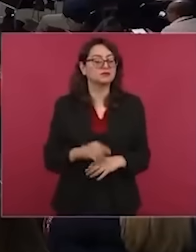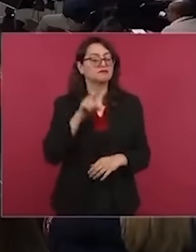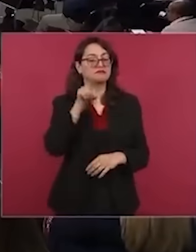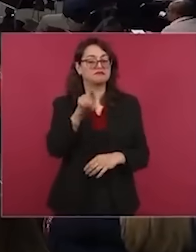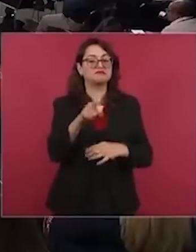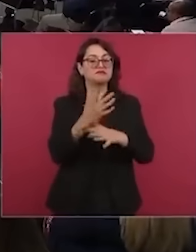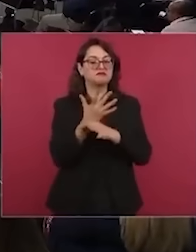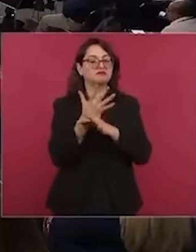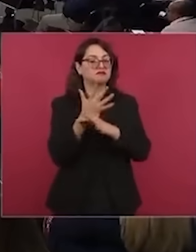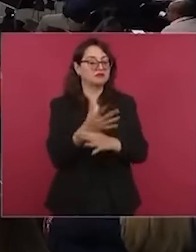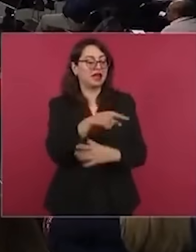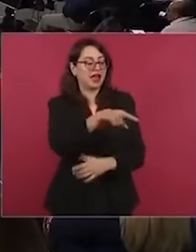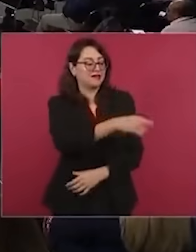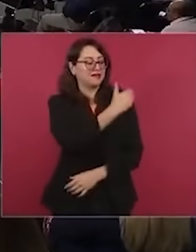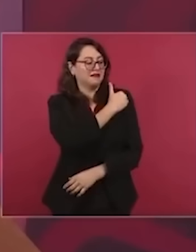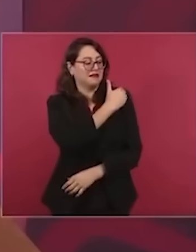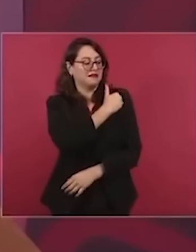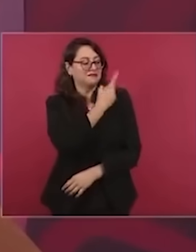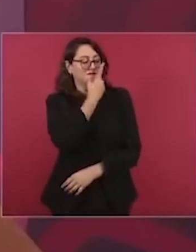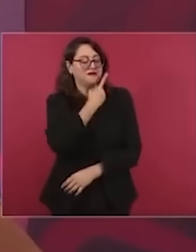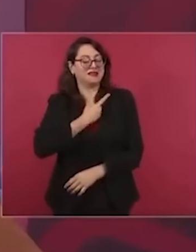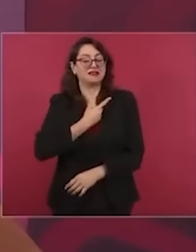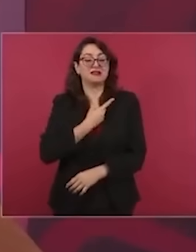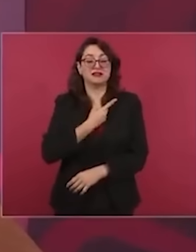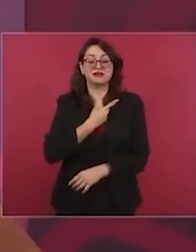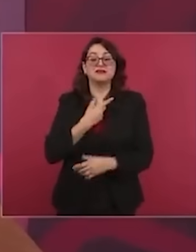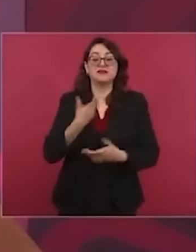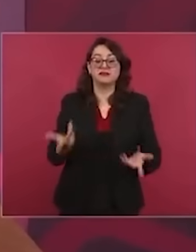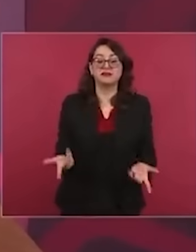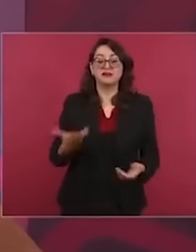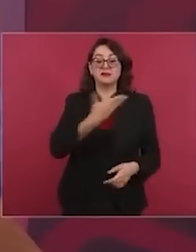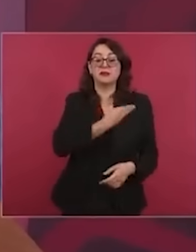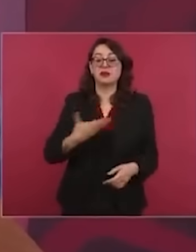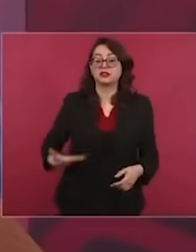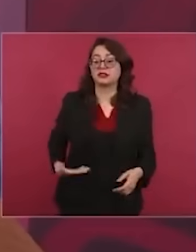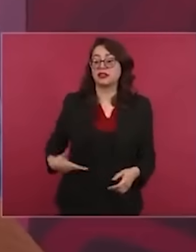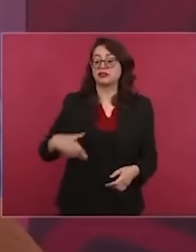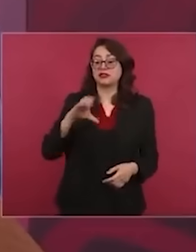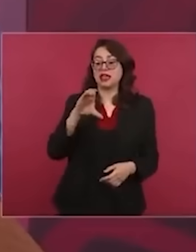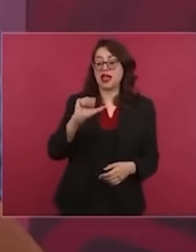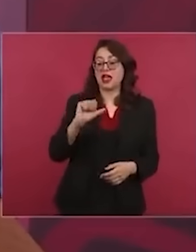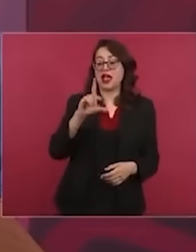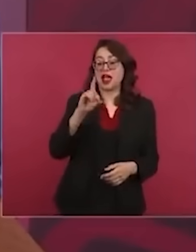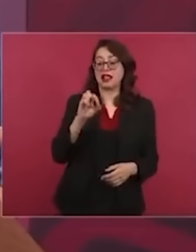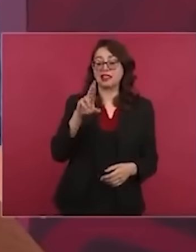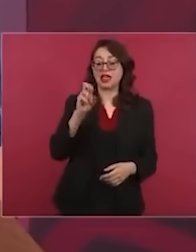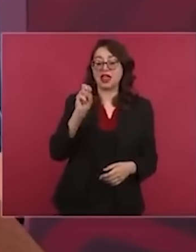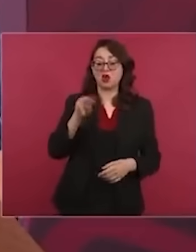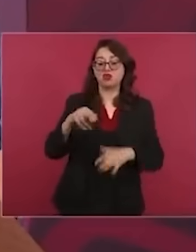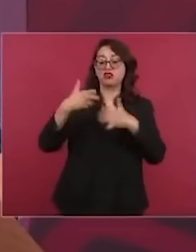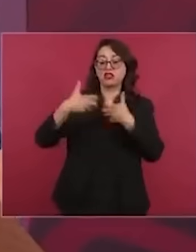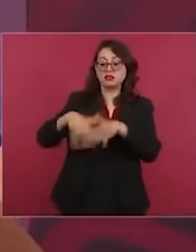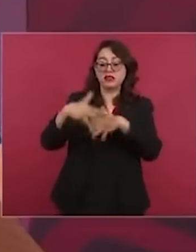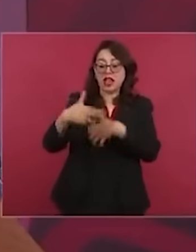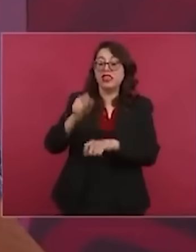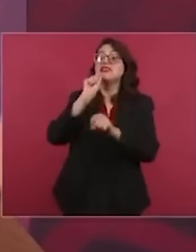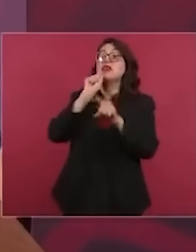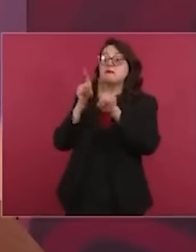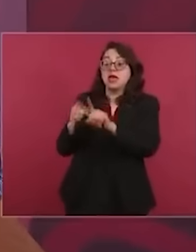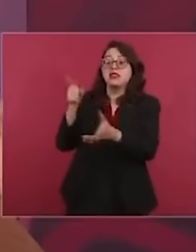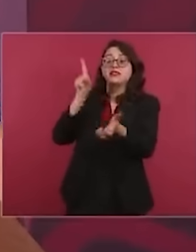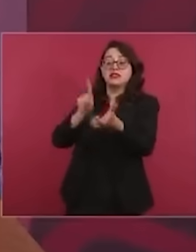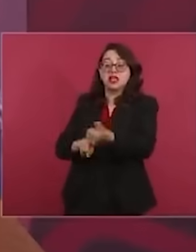este sí una delegación rusa pero a lo mejor